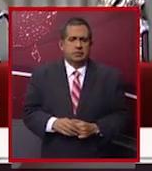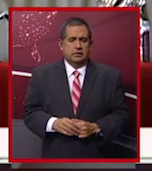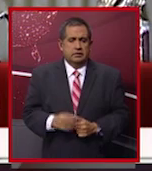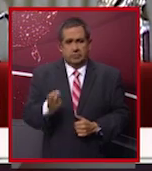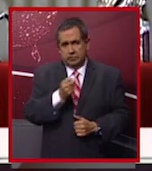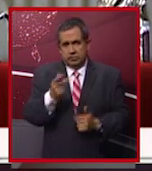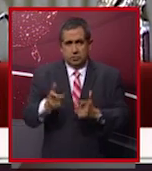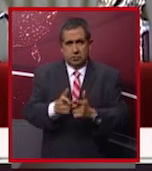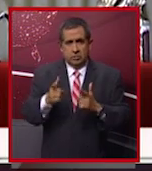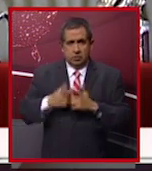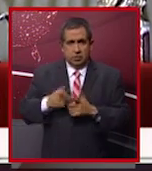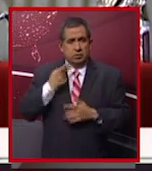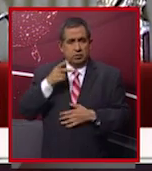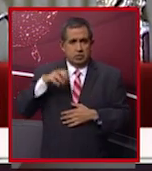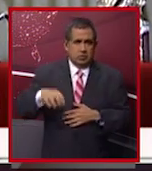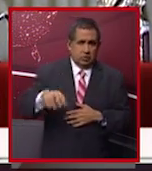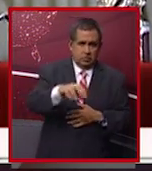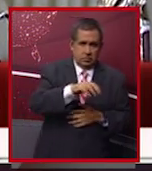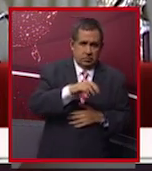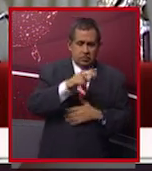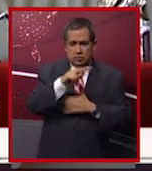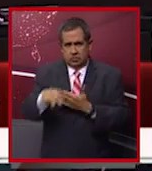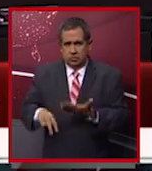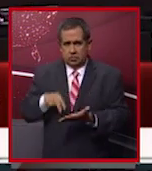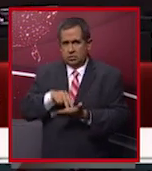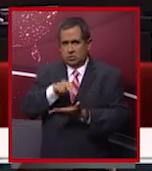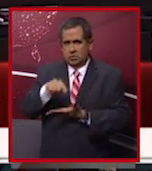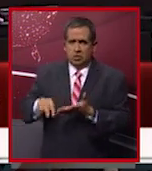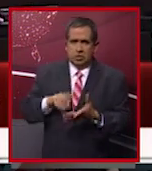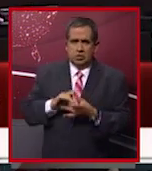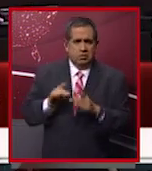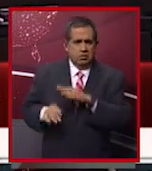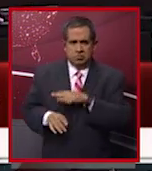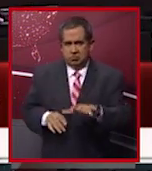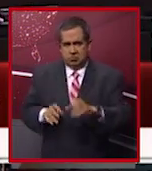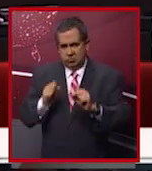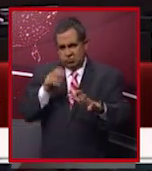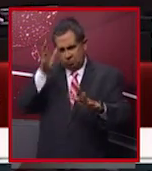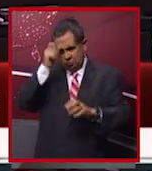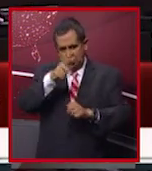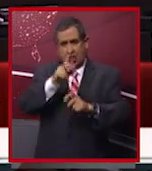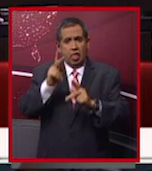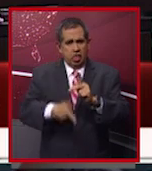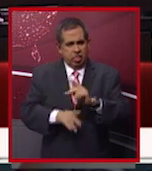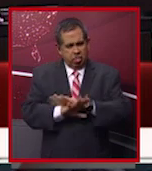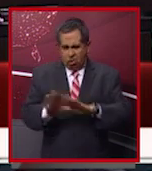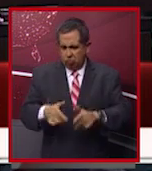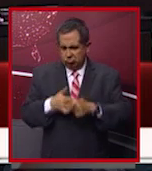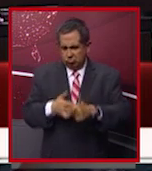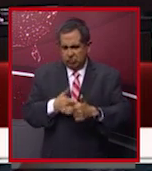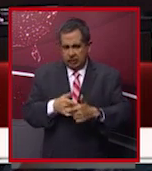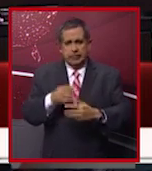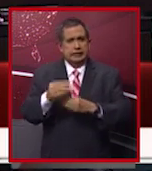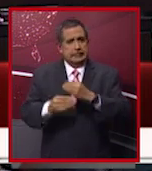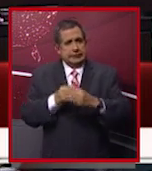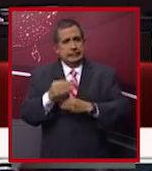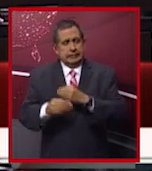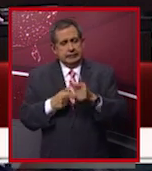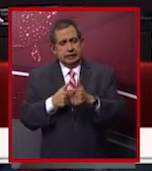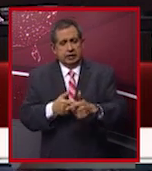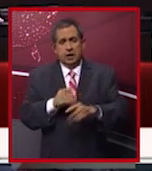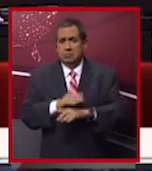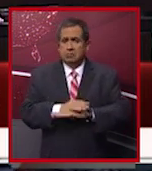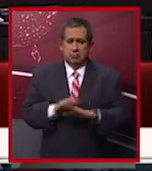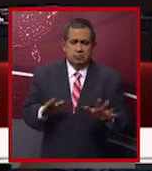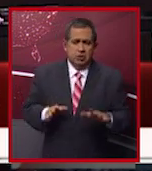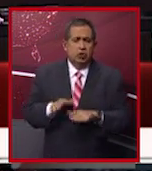De inmediato, los grupos parlamentarios fijaron postura ya que se rechazó esta moción suspensiva, así que continuó la discusión y fijaron